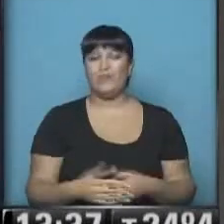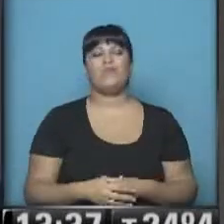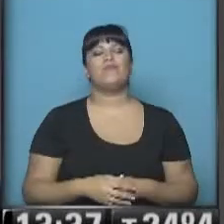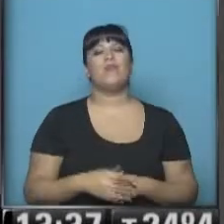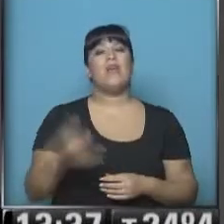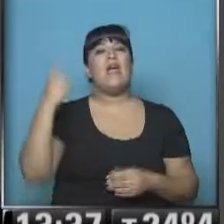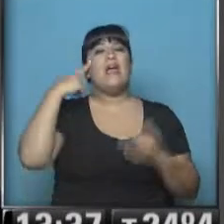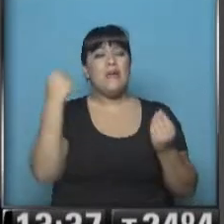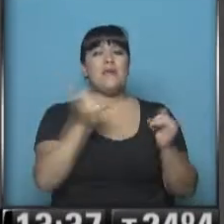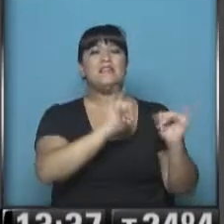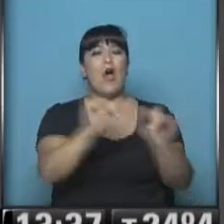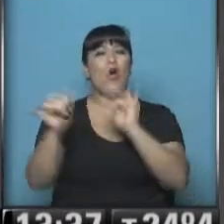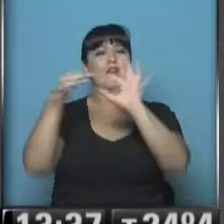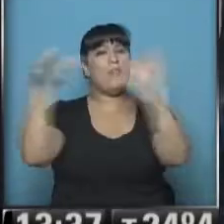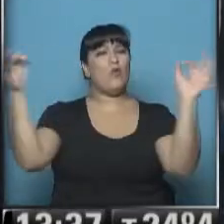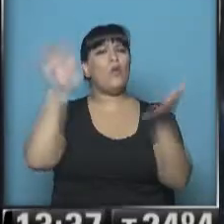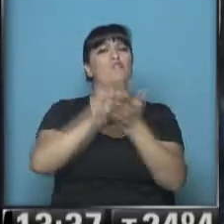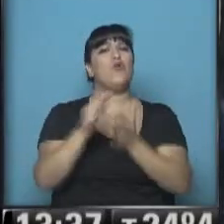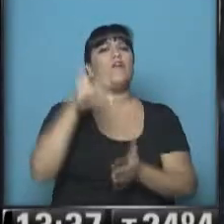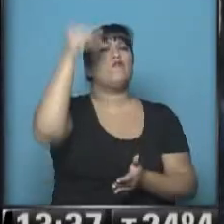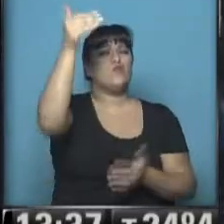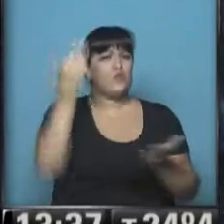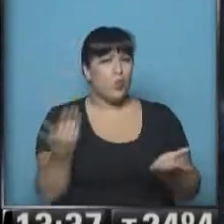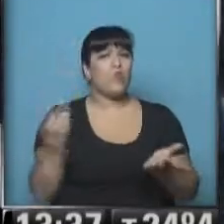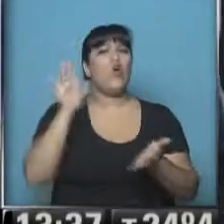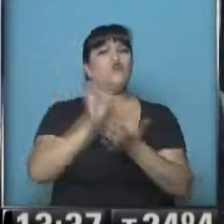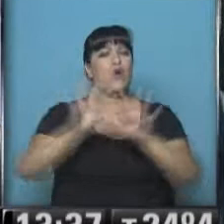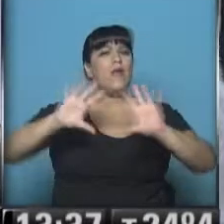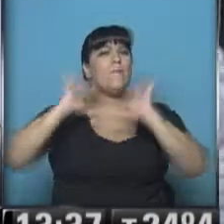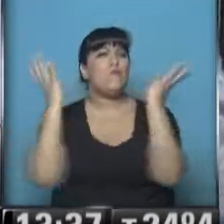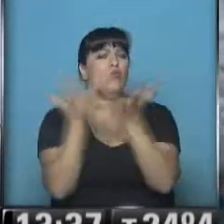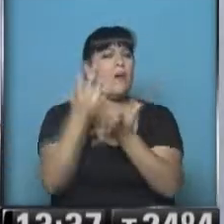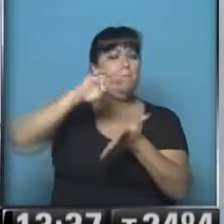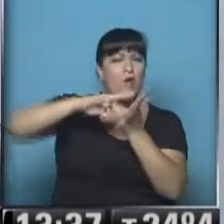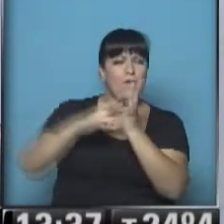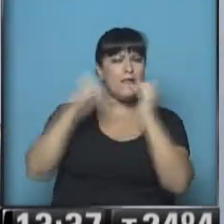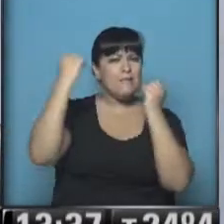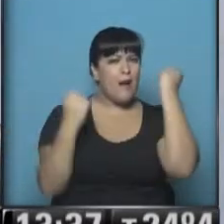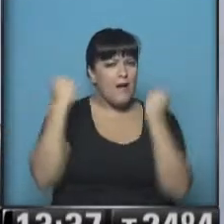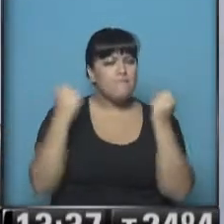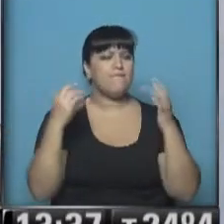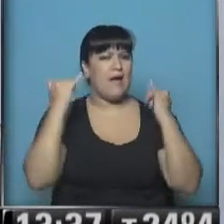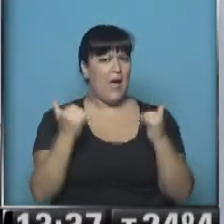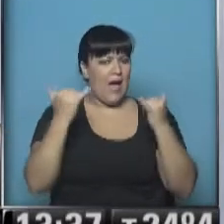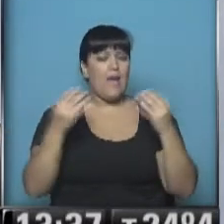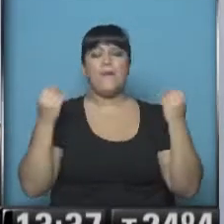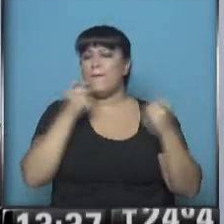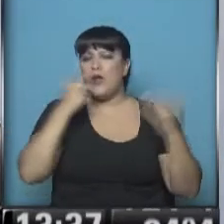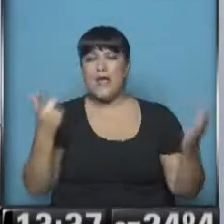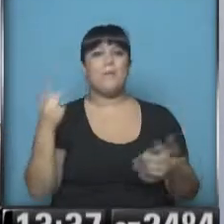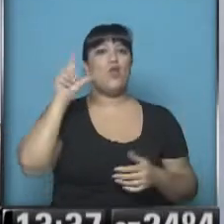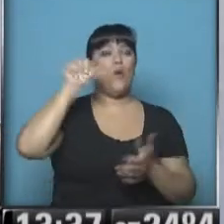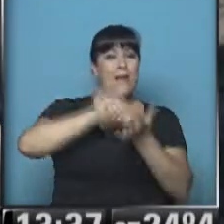¿Qué piensan los jóvenes europeos sobre su futuro y en el marco de crisis económica que está atravesando el continente? Por ejemplo, en